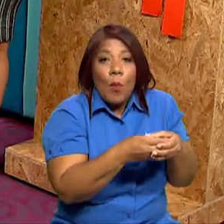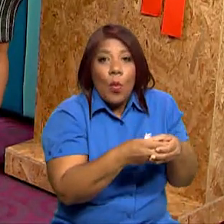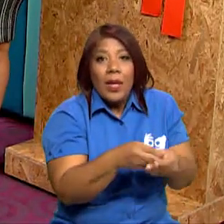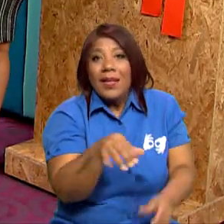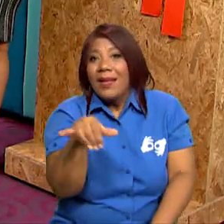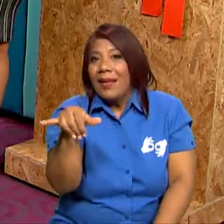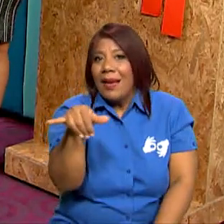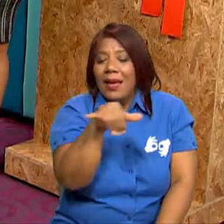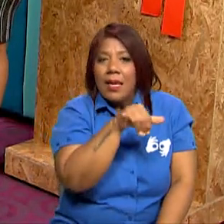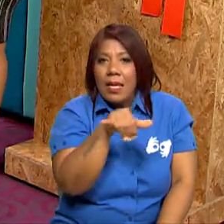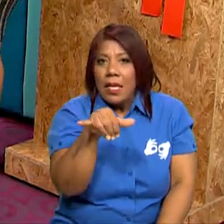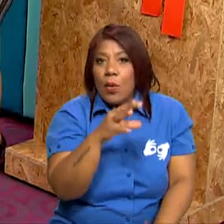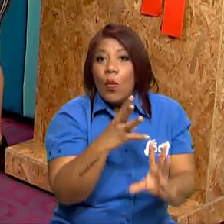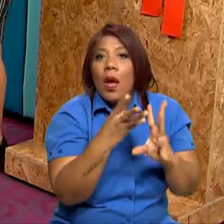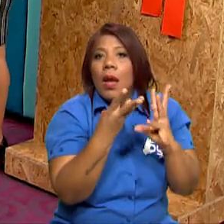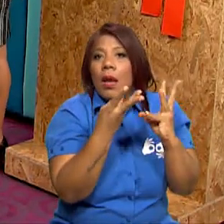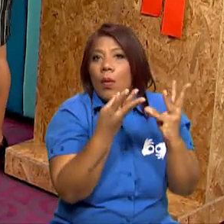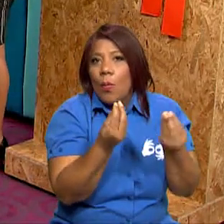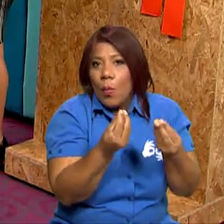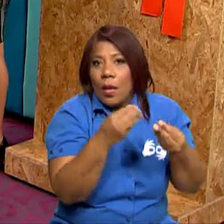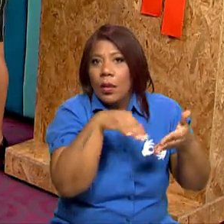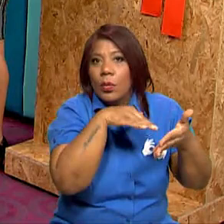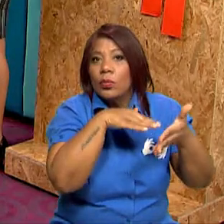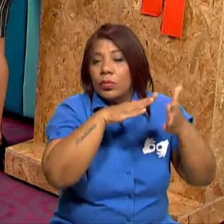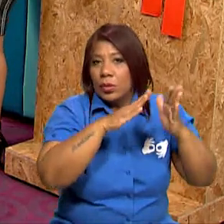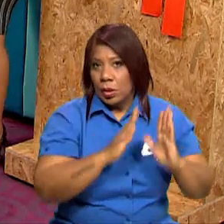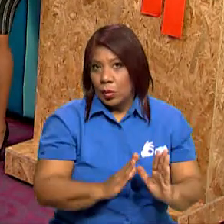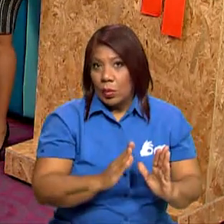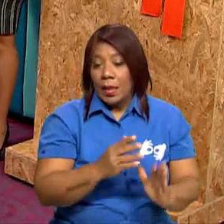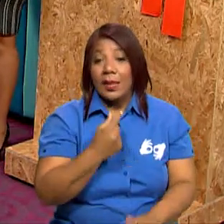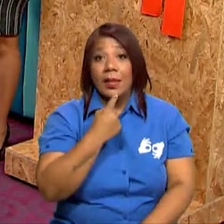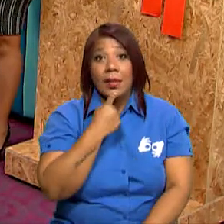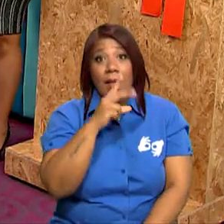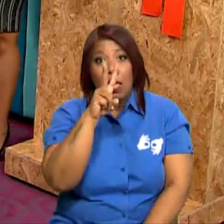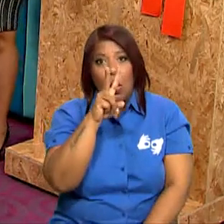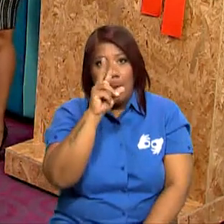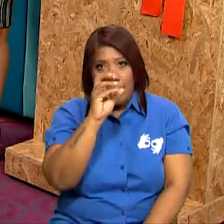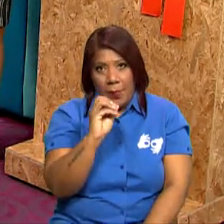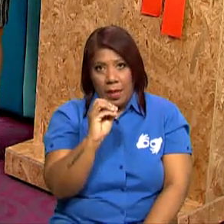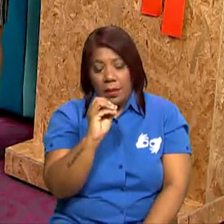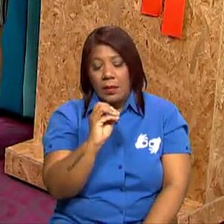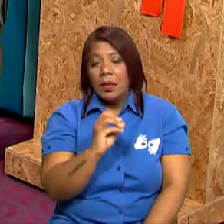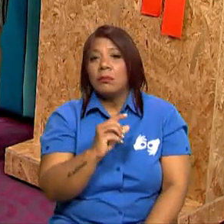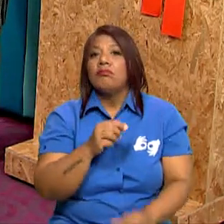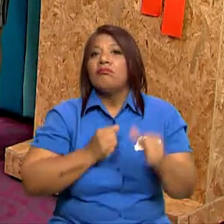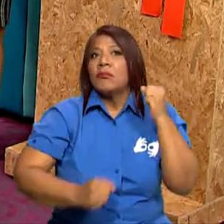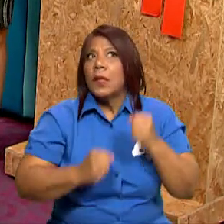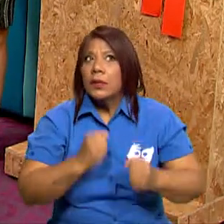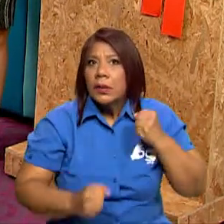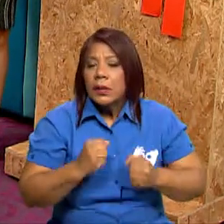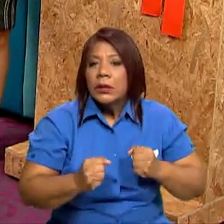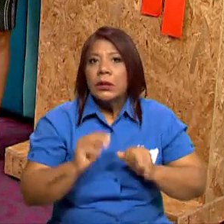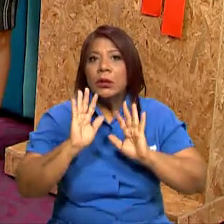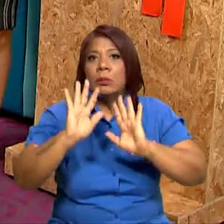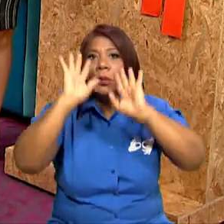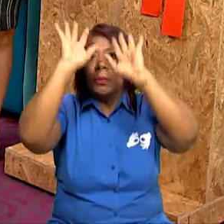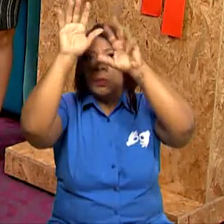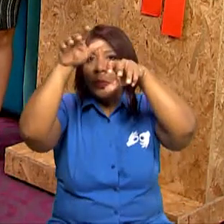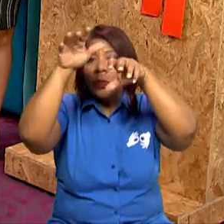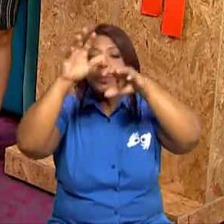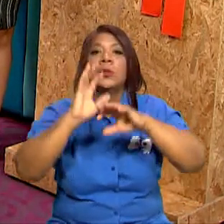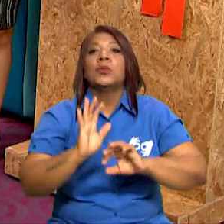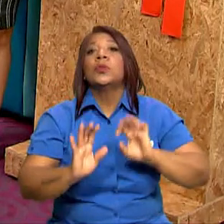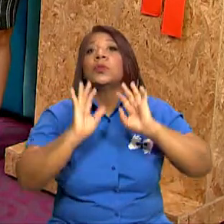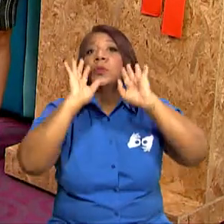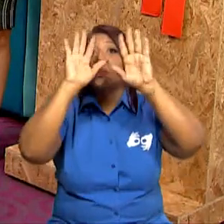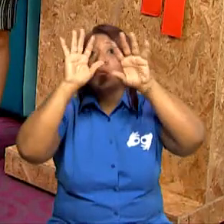fue anotando para saber cuántos de cada uno. Hasta ahí vamos muy bien. Sí. Entonces, ahora pasamos a la frecuencia relativa, que es la fórmula que